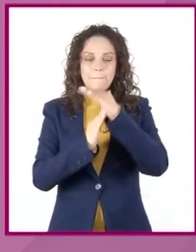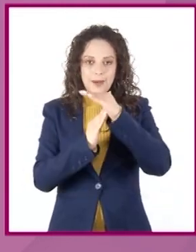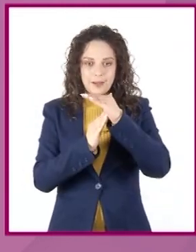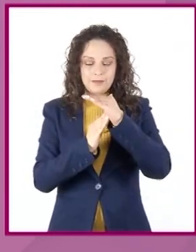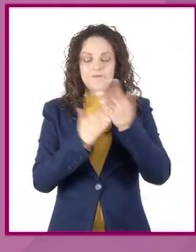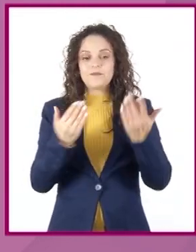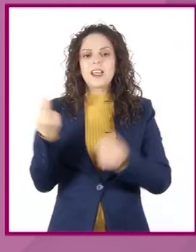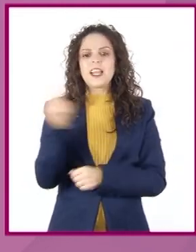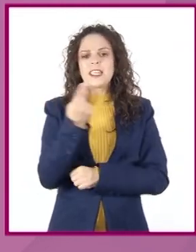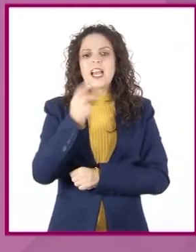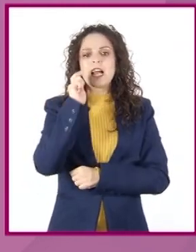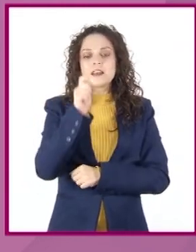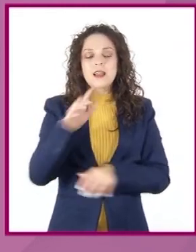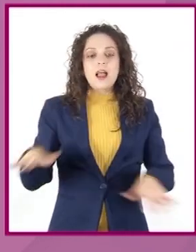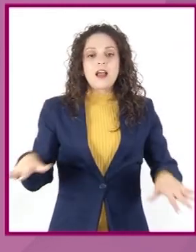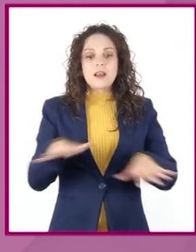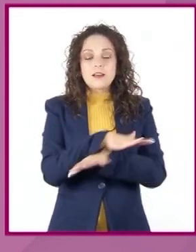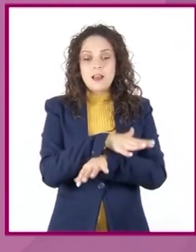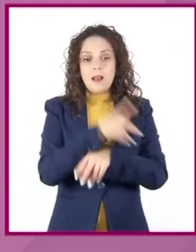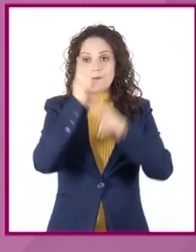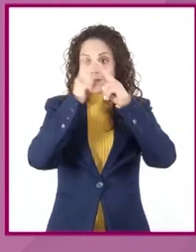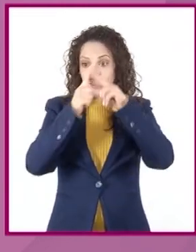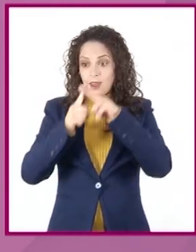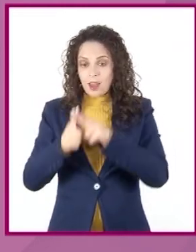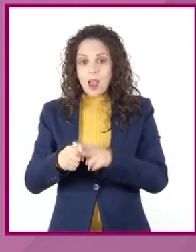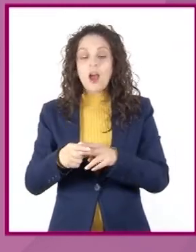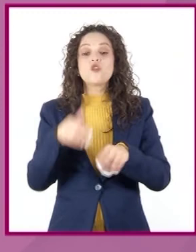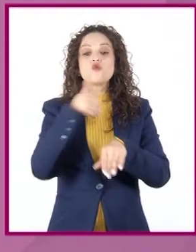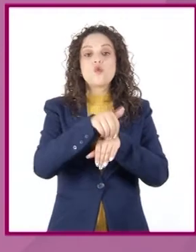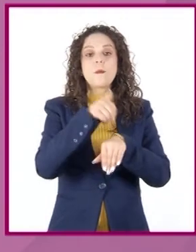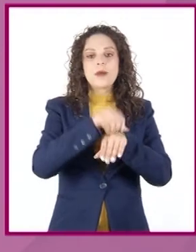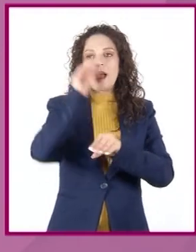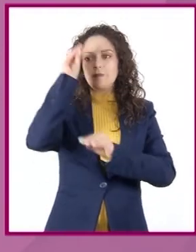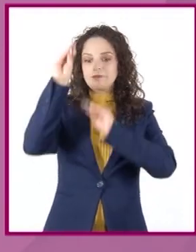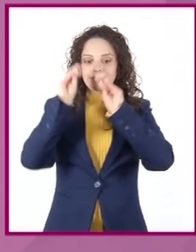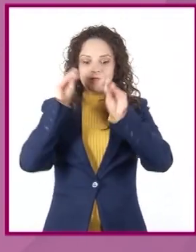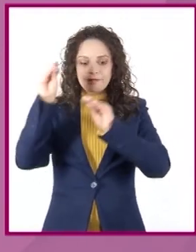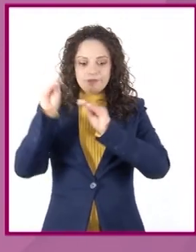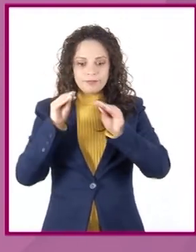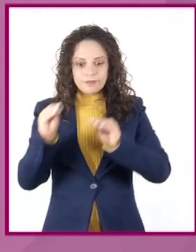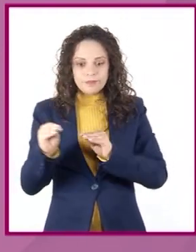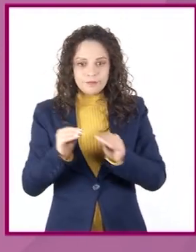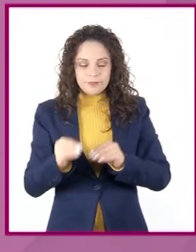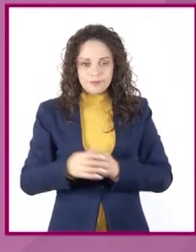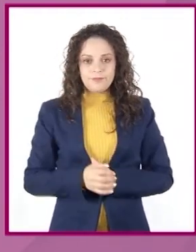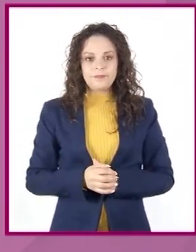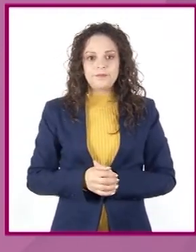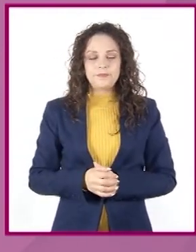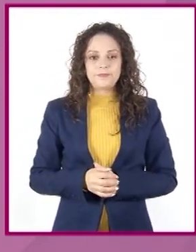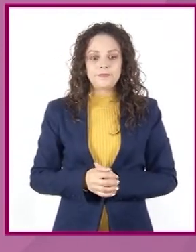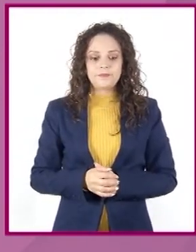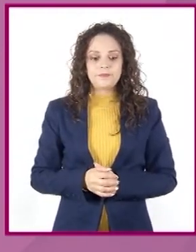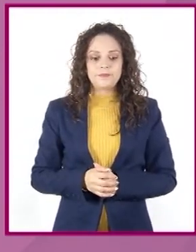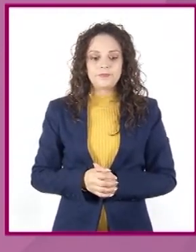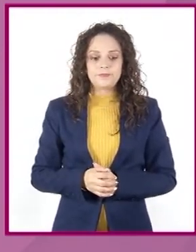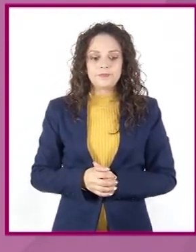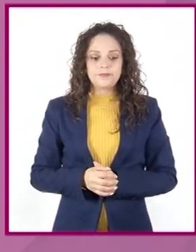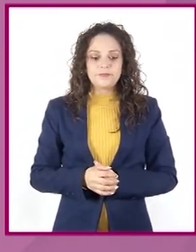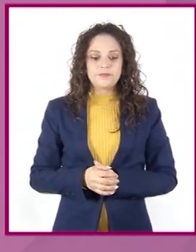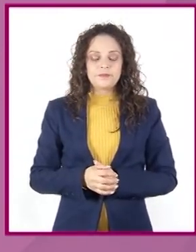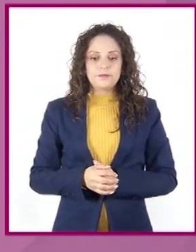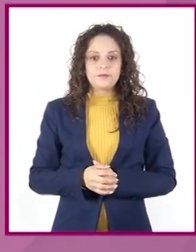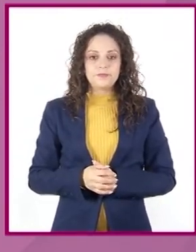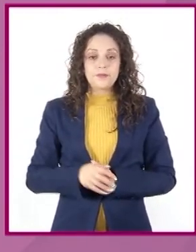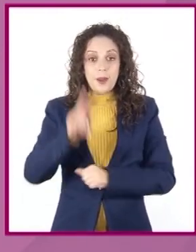necesitamos sustituir en la fórmula del volumen el área de la base por la fórmula del área de un trapecio,